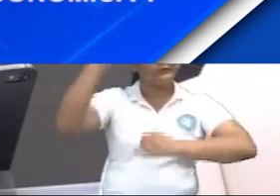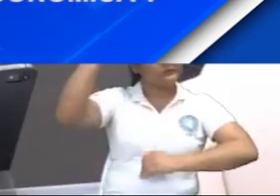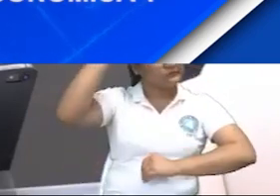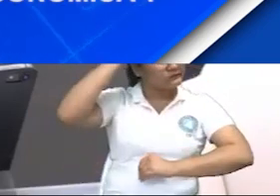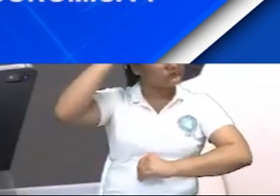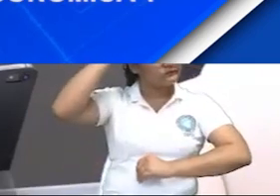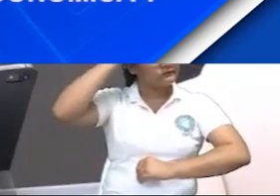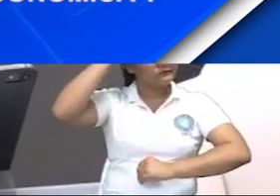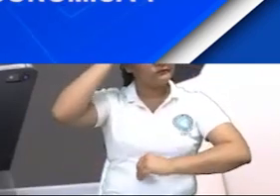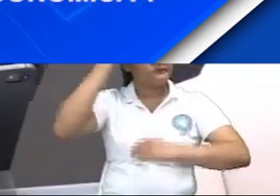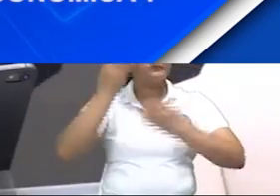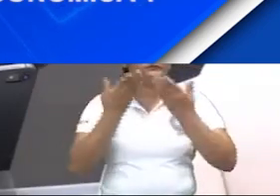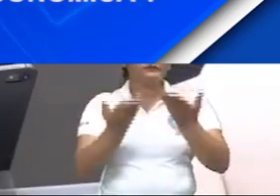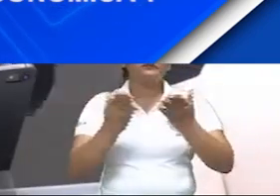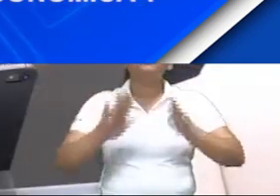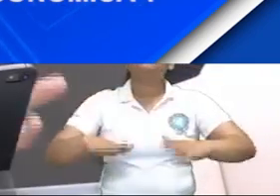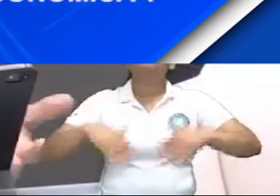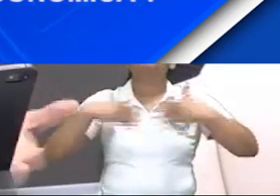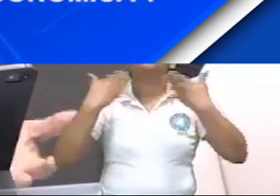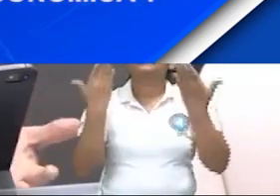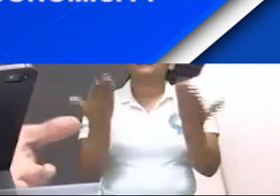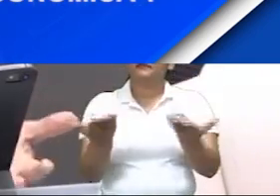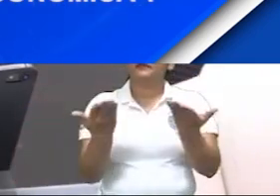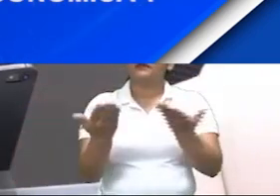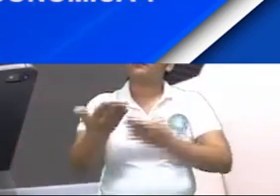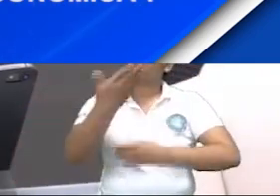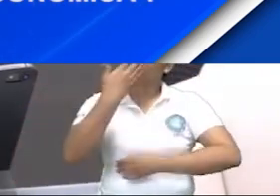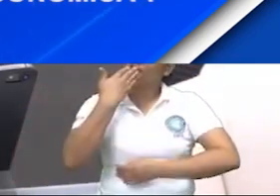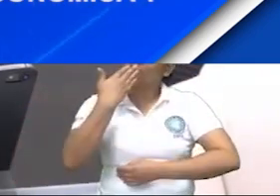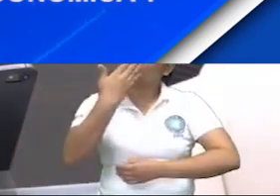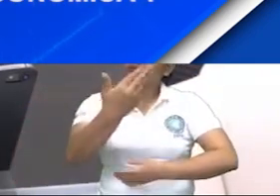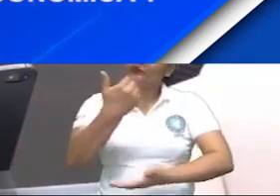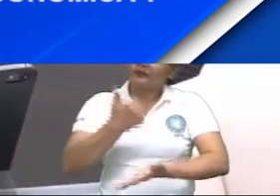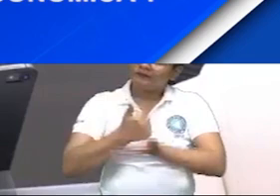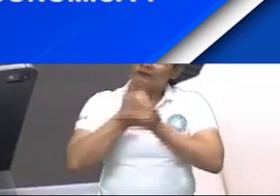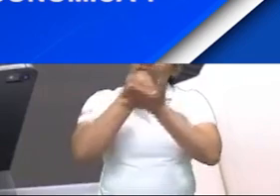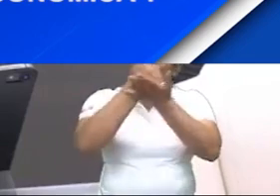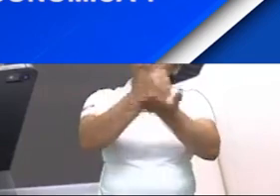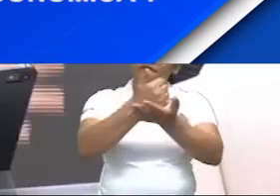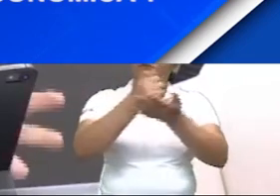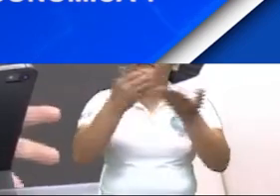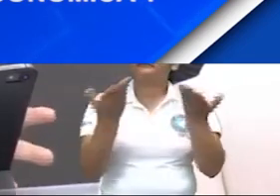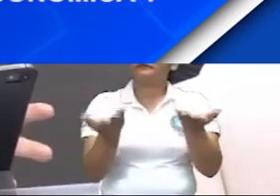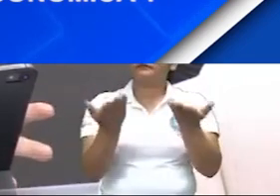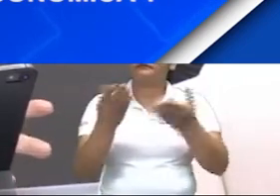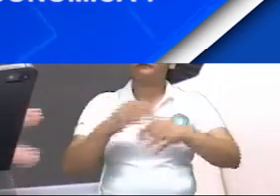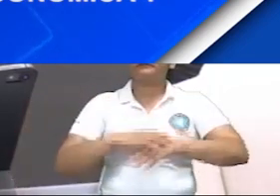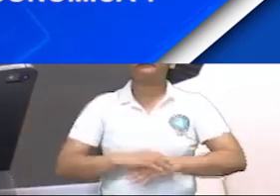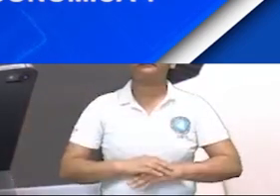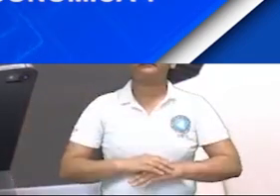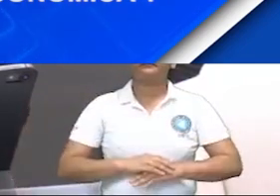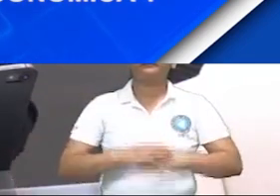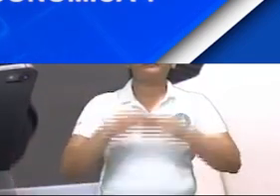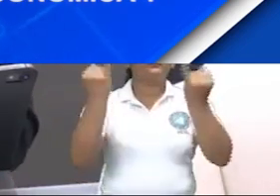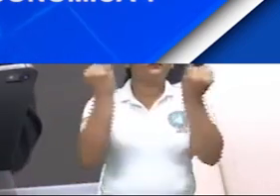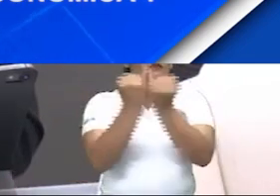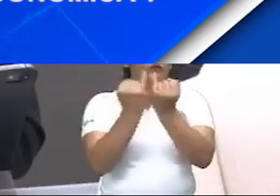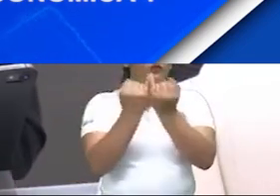microbuses, para impactar de manera positiva, entre otros, en la flota del